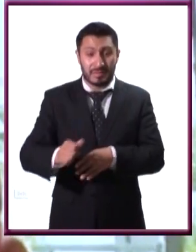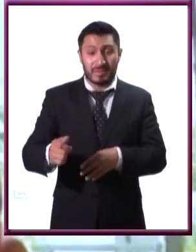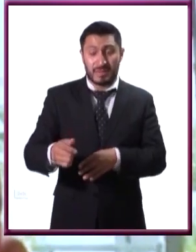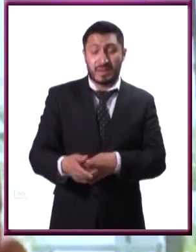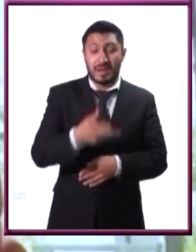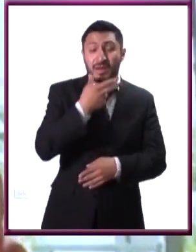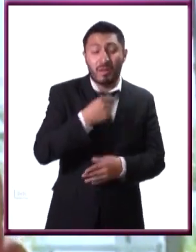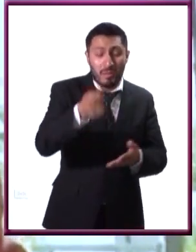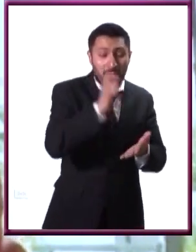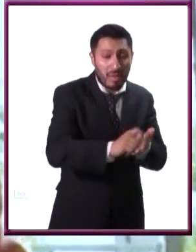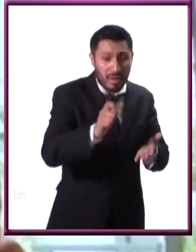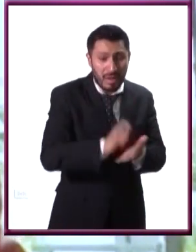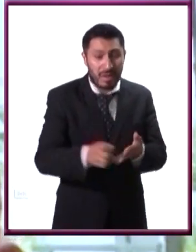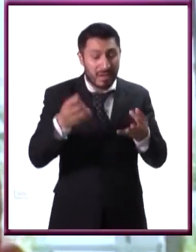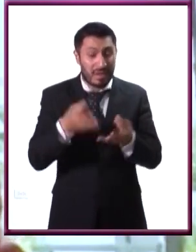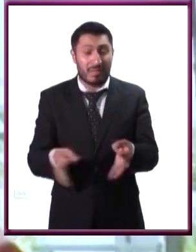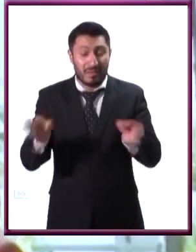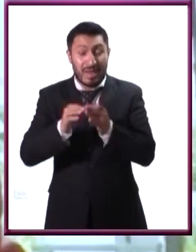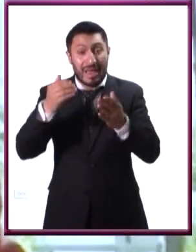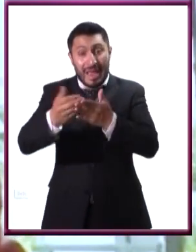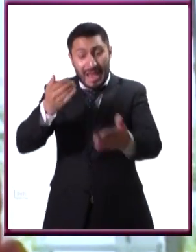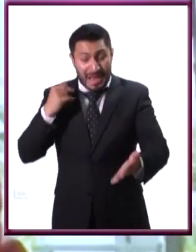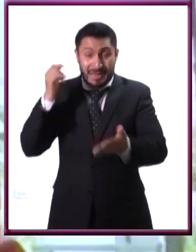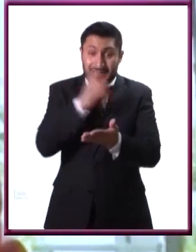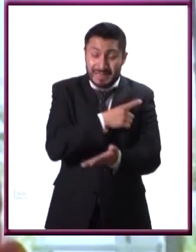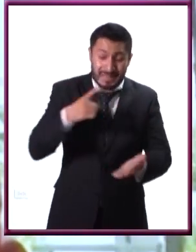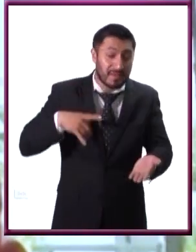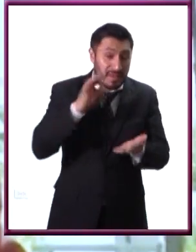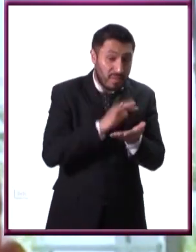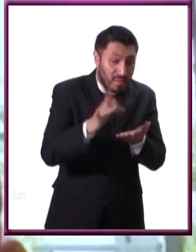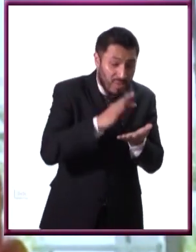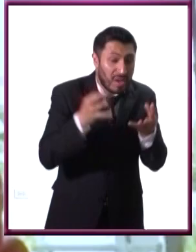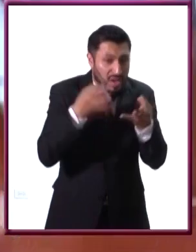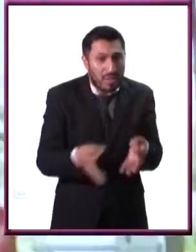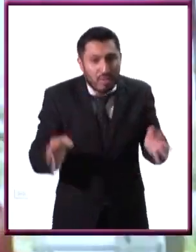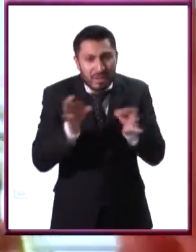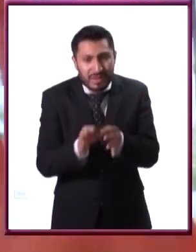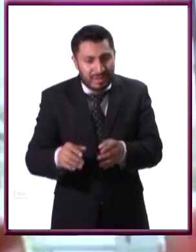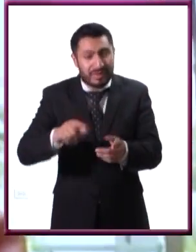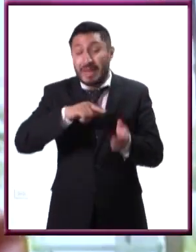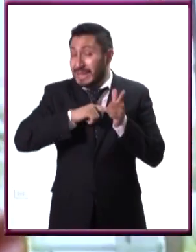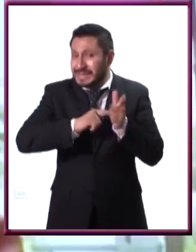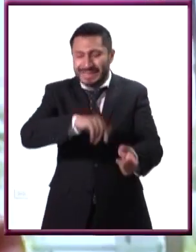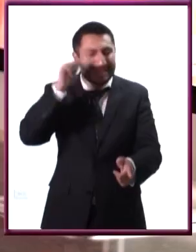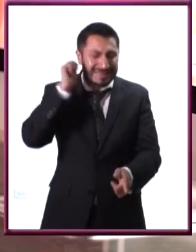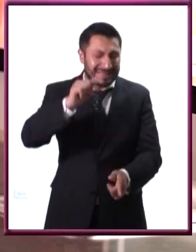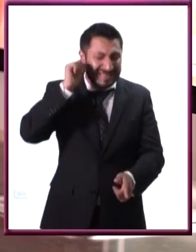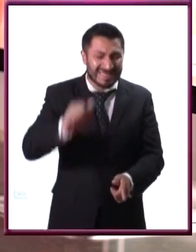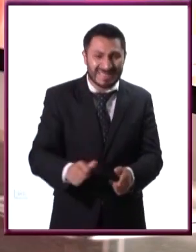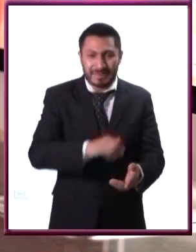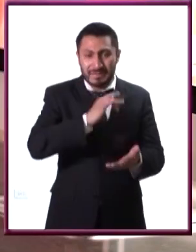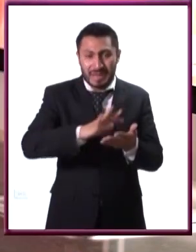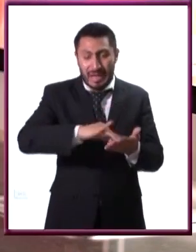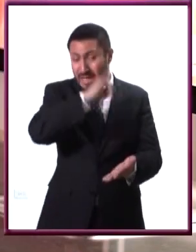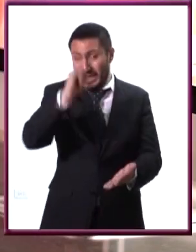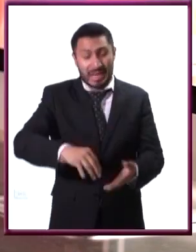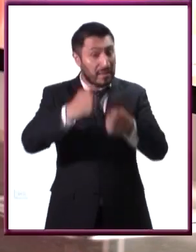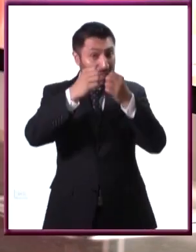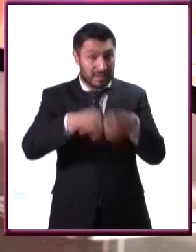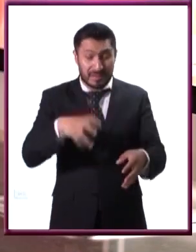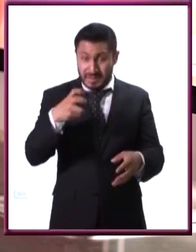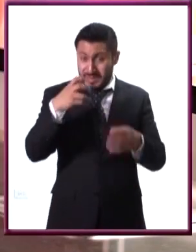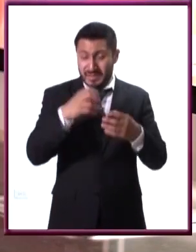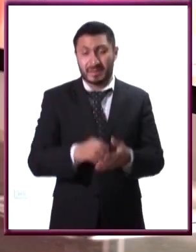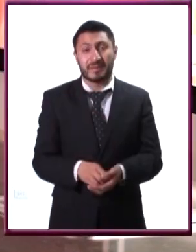el escritor antes que otra cosa es un lector. Eso es muy, muy importante. O sea, uno nunca deja de ser lector. ¿Y tú consideras